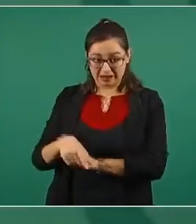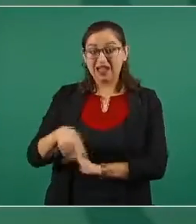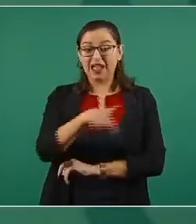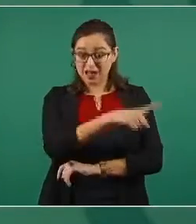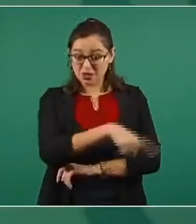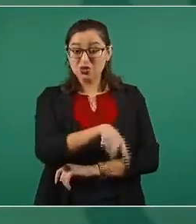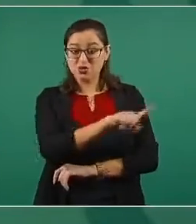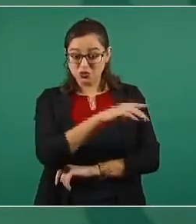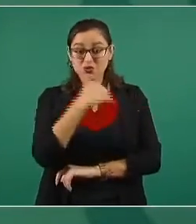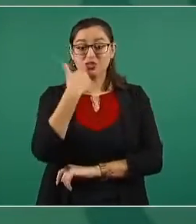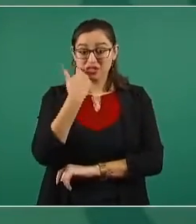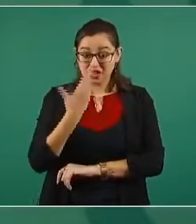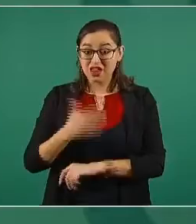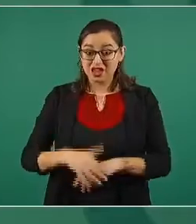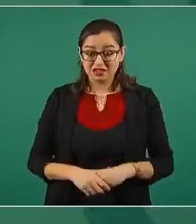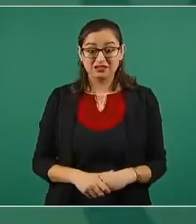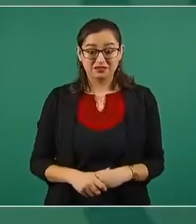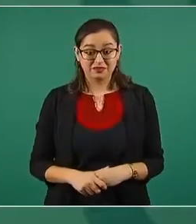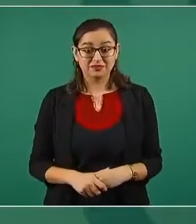destruir las 2 empresas públicas